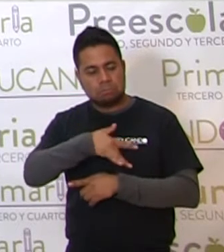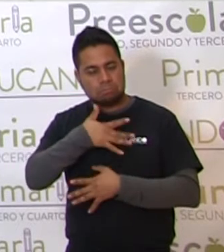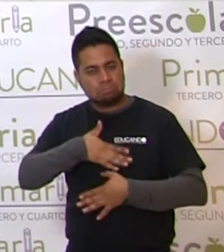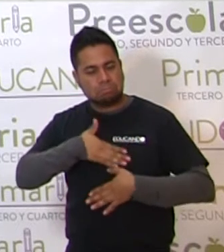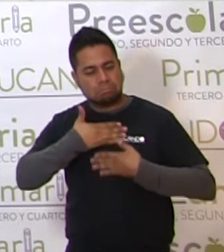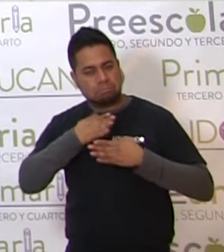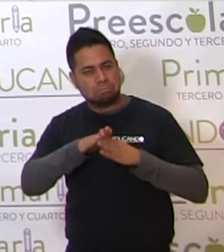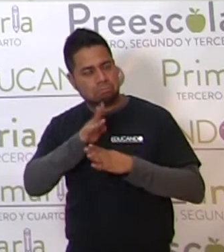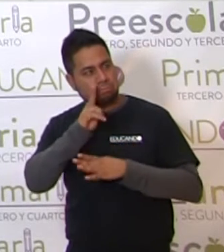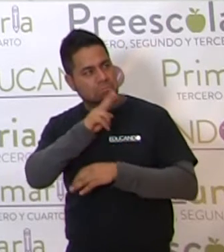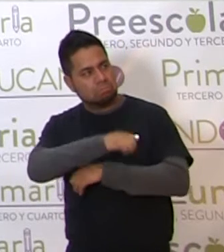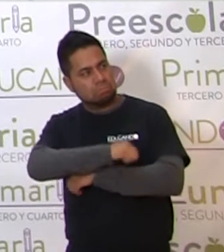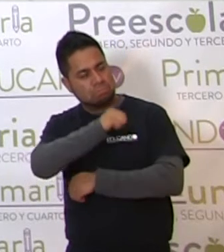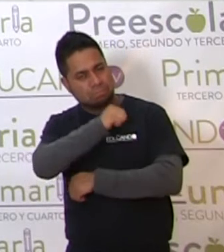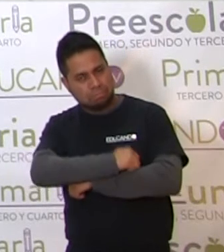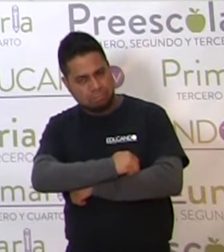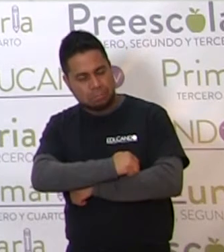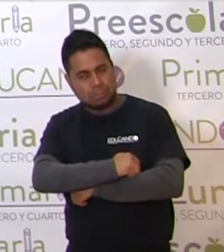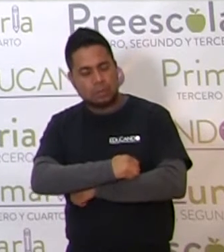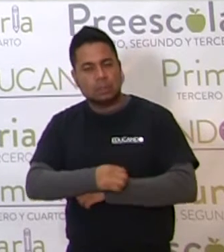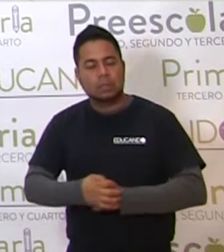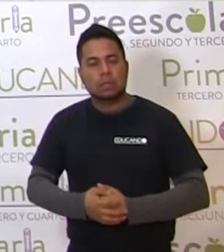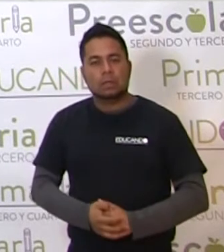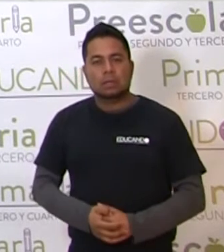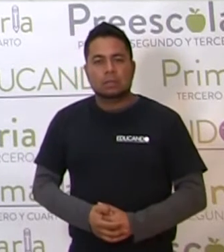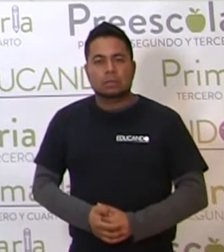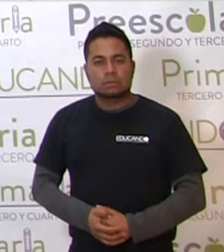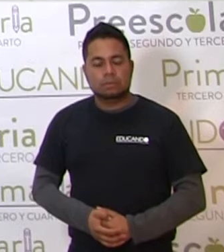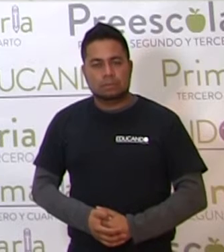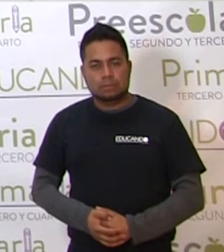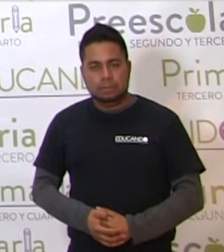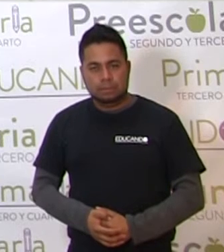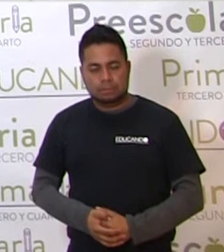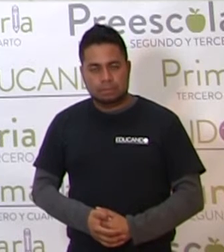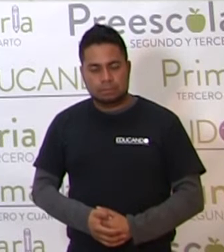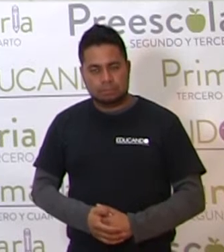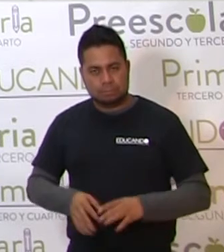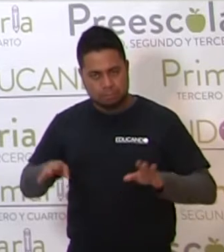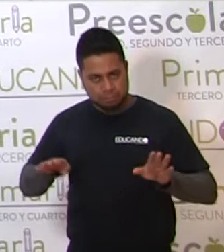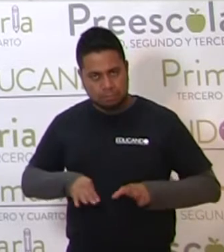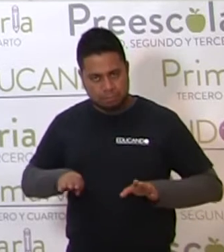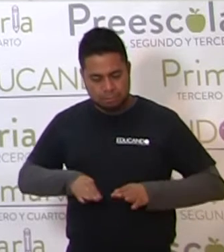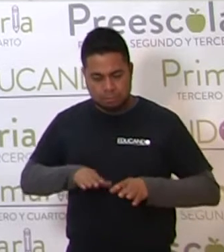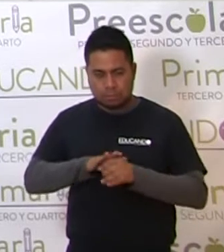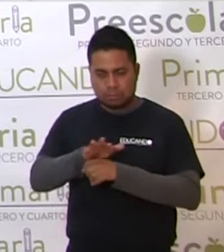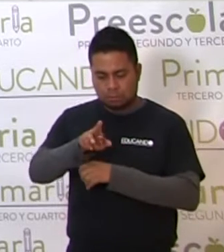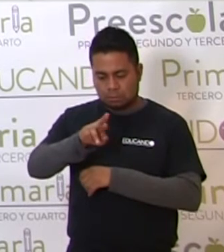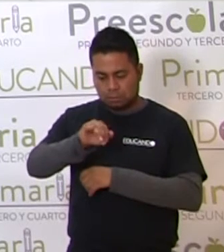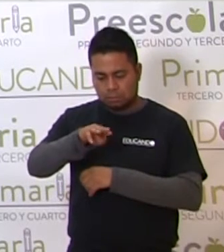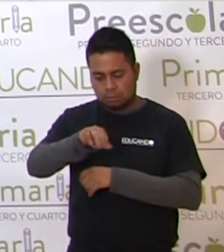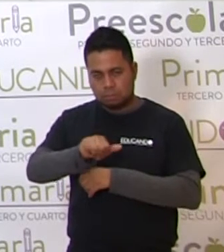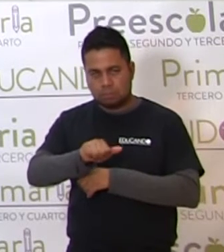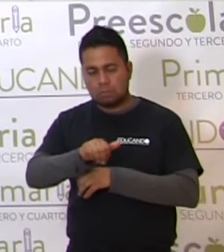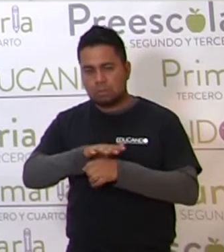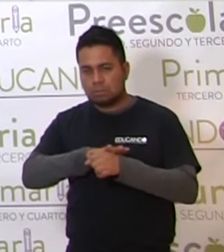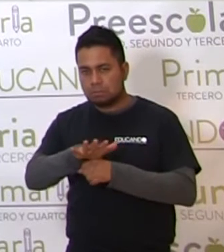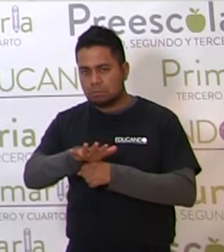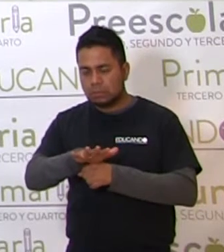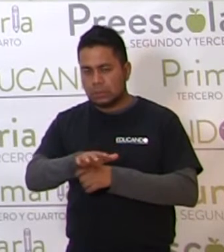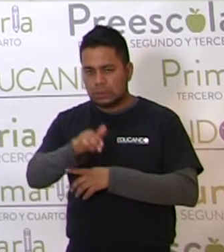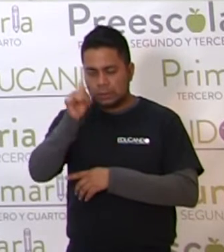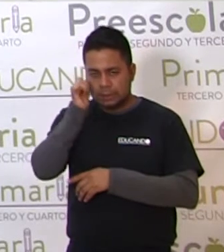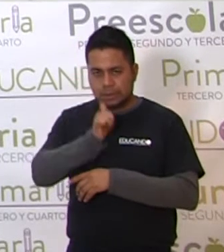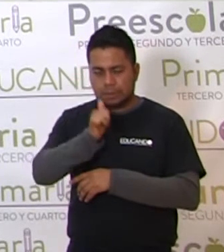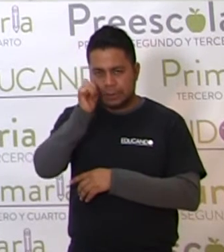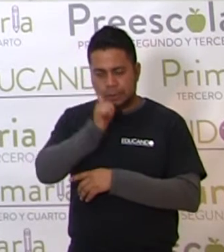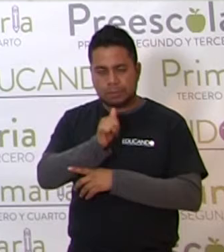verla en la ventana características de la rima niños y niñas siempre va a